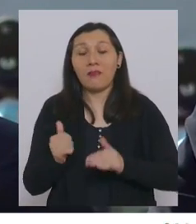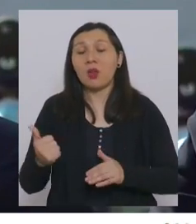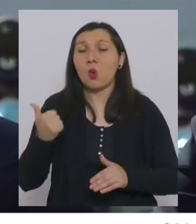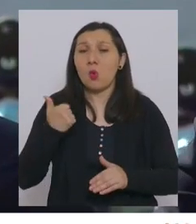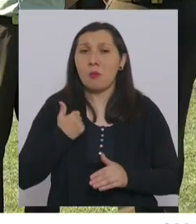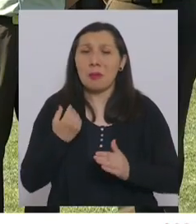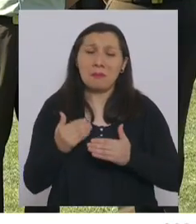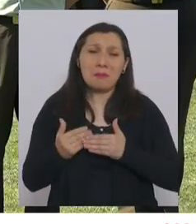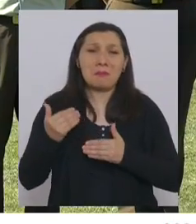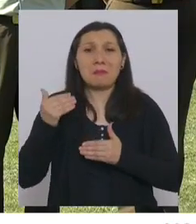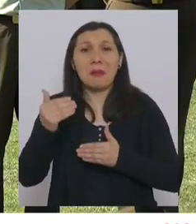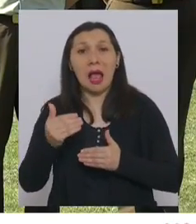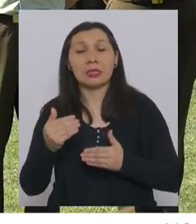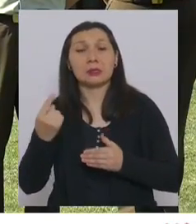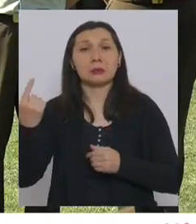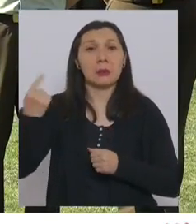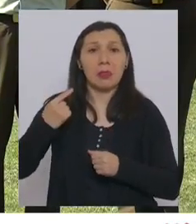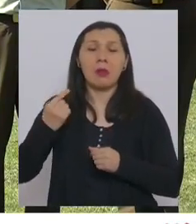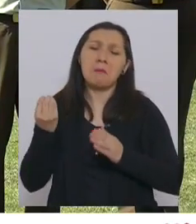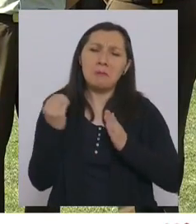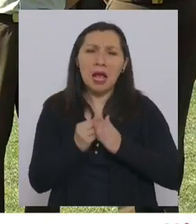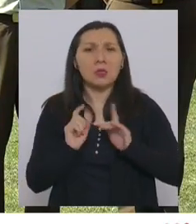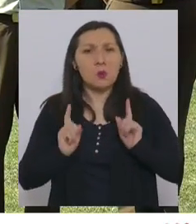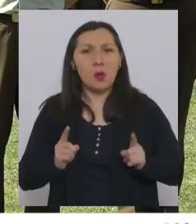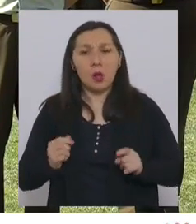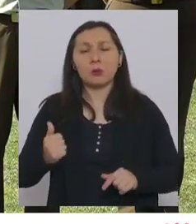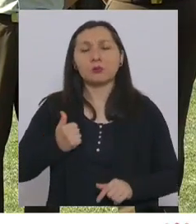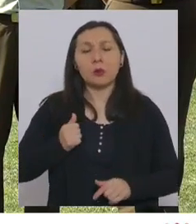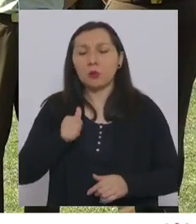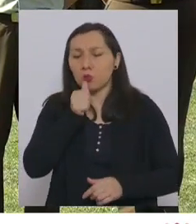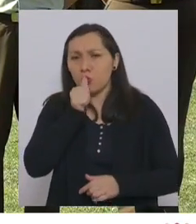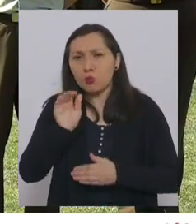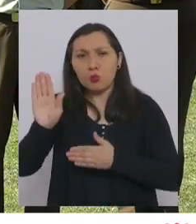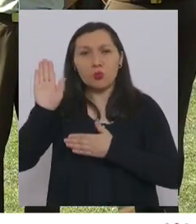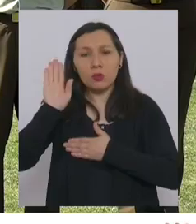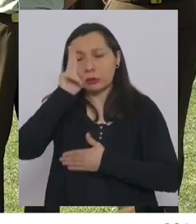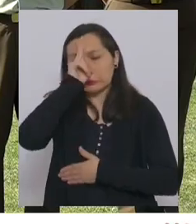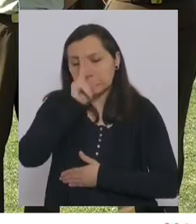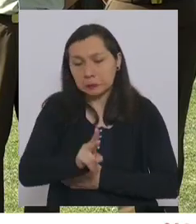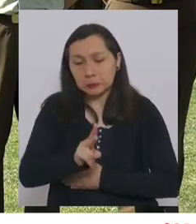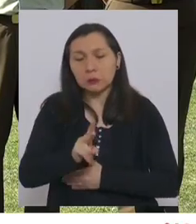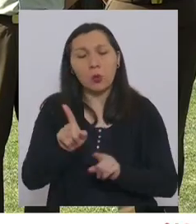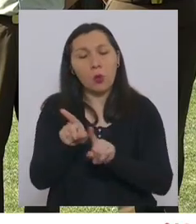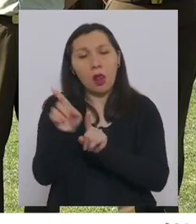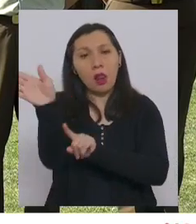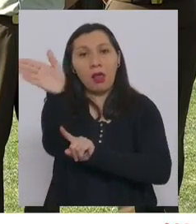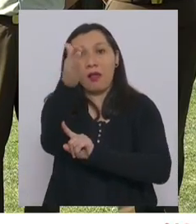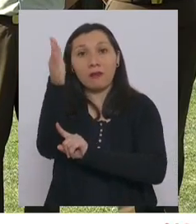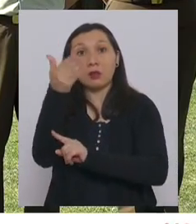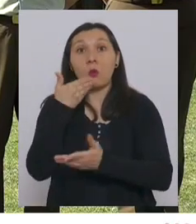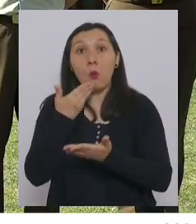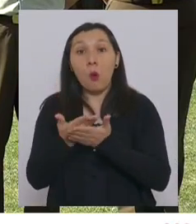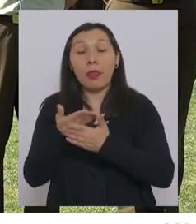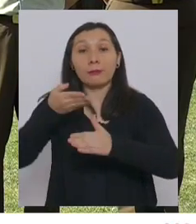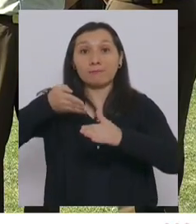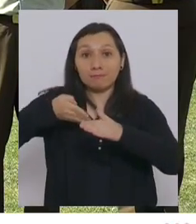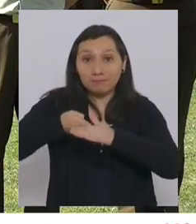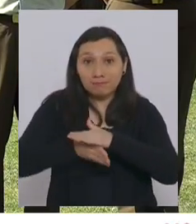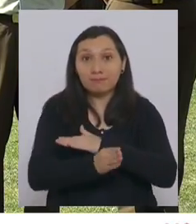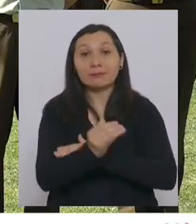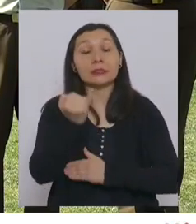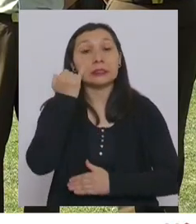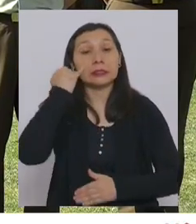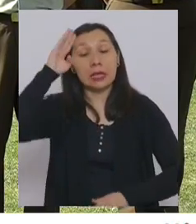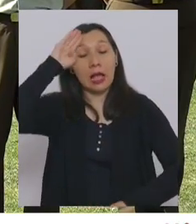cumpliendo más allá de su deber y honrando el juramento que hicieron frente a la bandera cuando ingresaron a la institución,